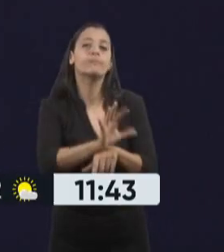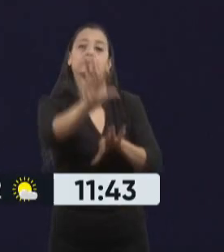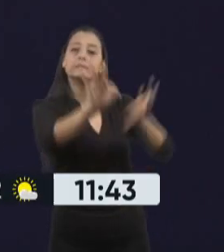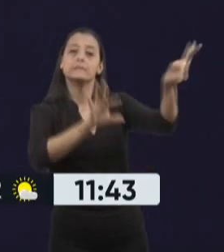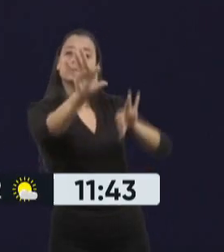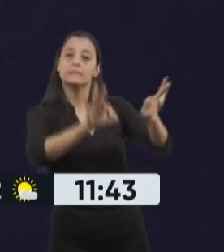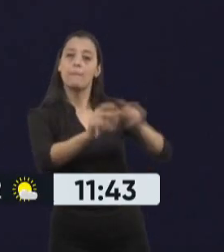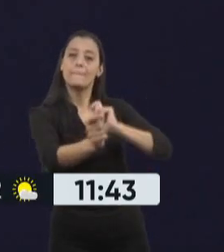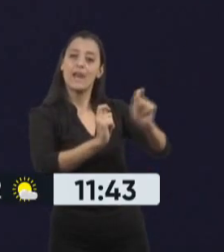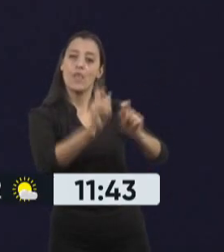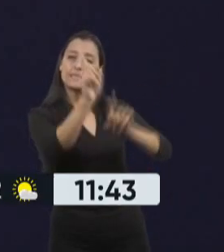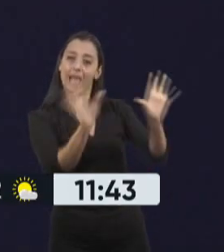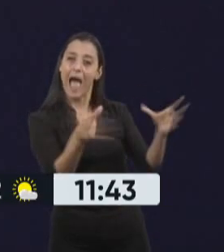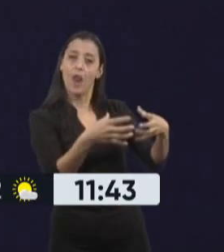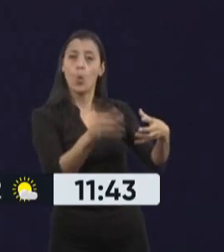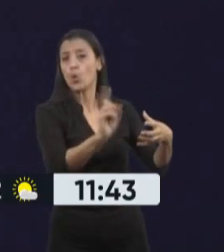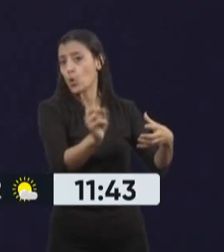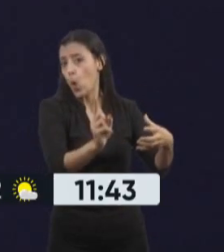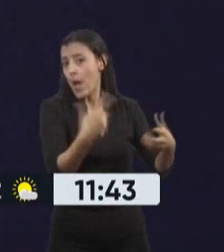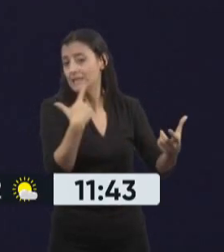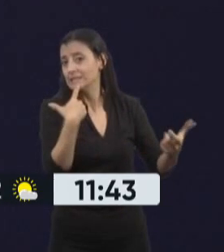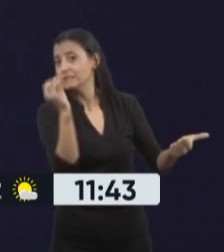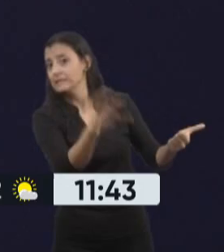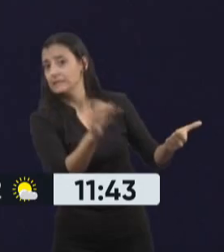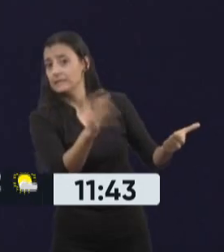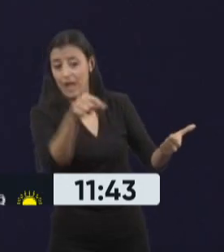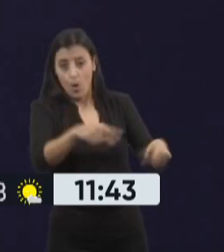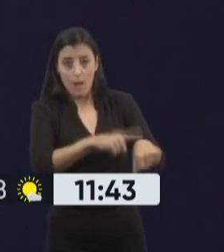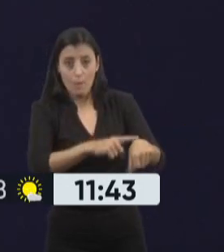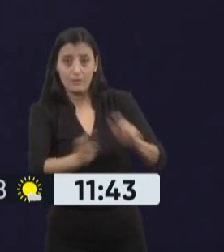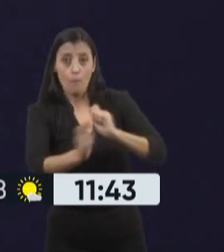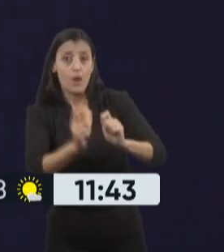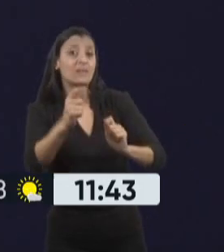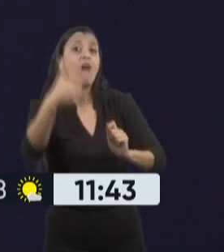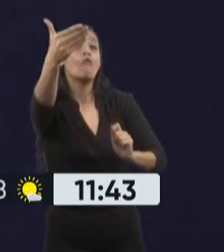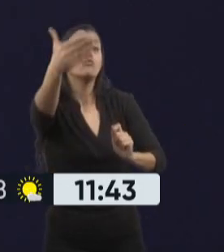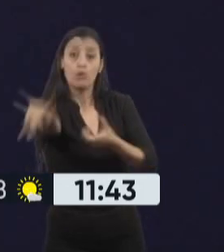algo superador, ¿no? Y no una crítica ni a los actuales periodistas ni a los futuros que puedan